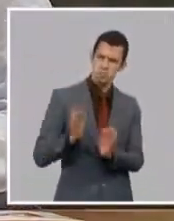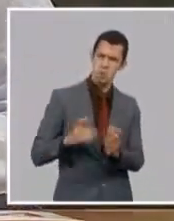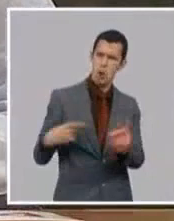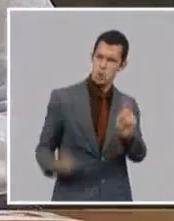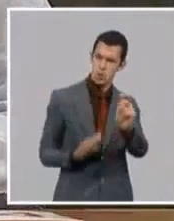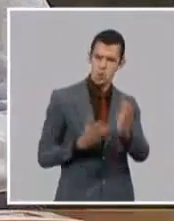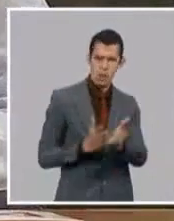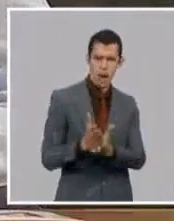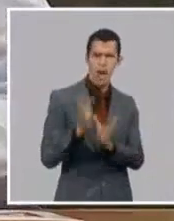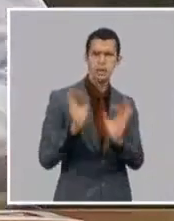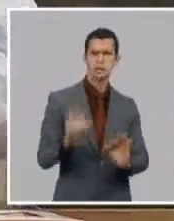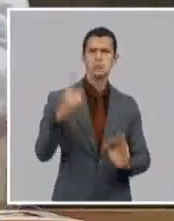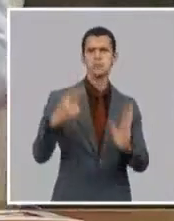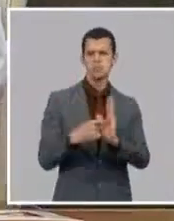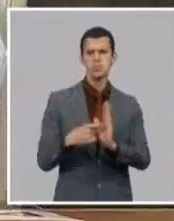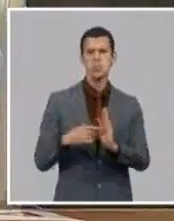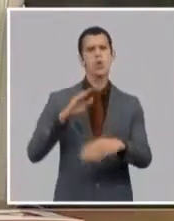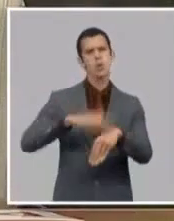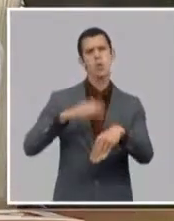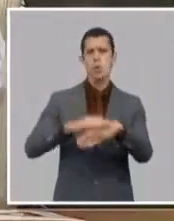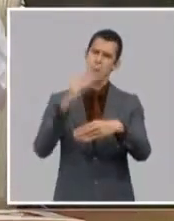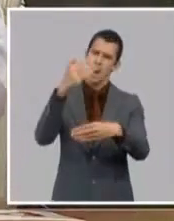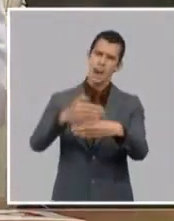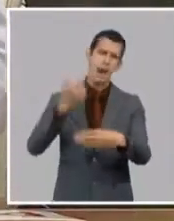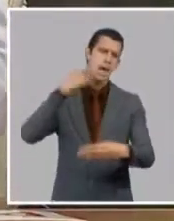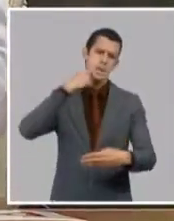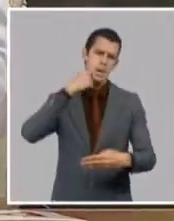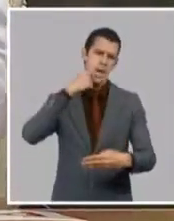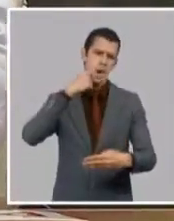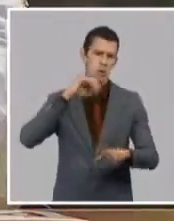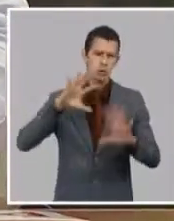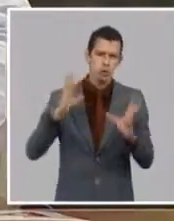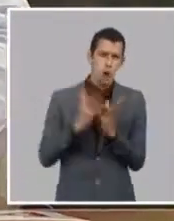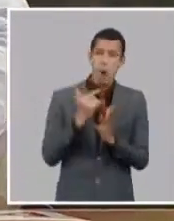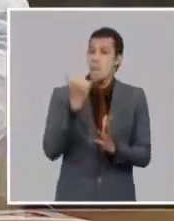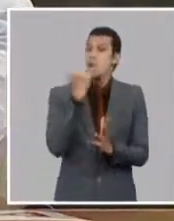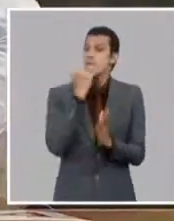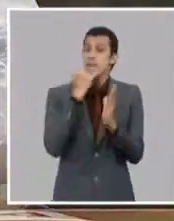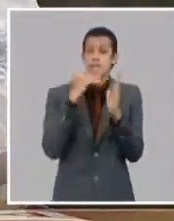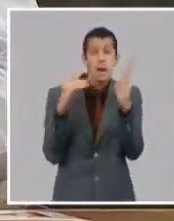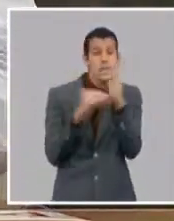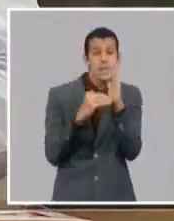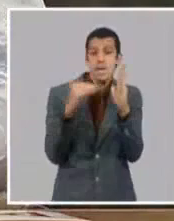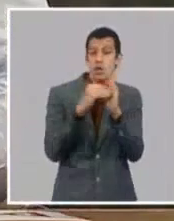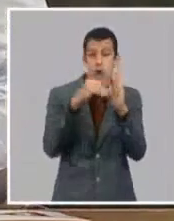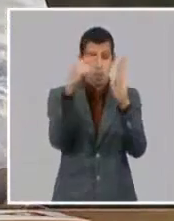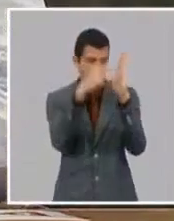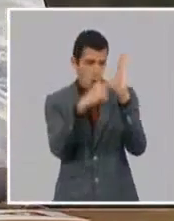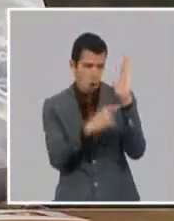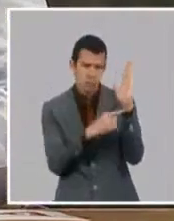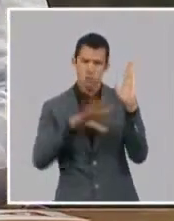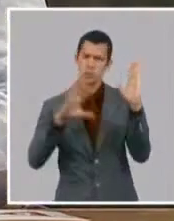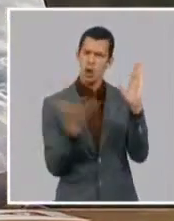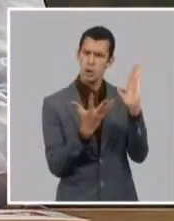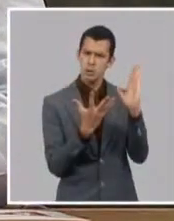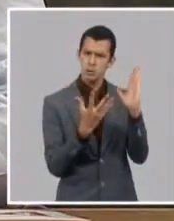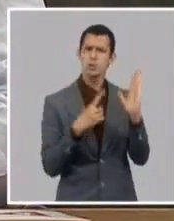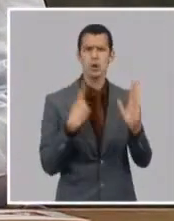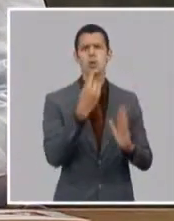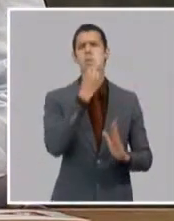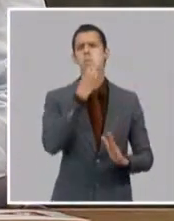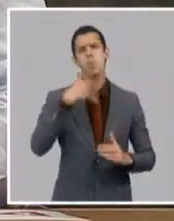alcanzar por toda esta política criminal en todos estos años. Pero estamos convencidos de que también nosotros mismos somos los que los podemos construir, los